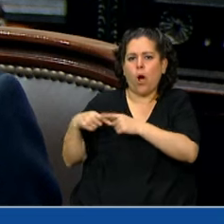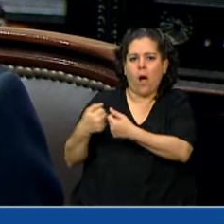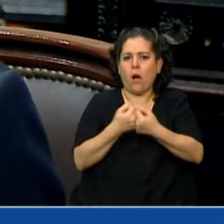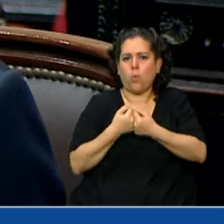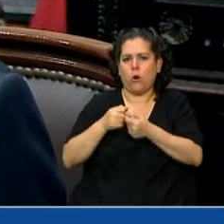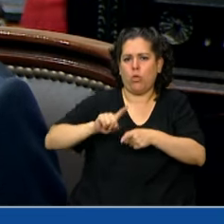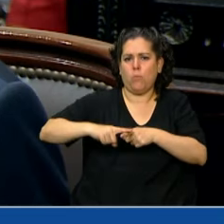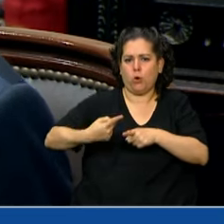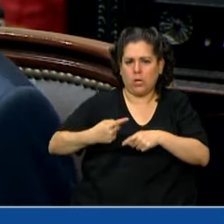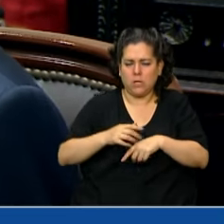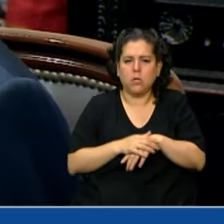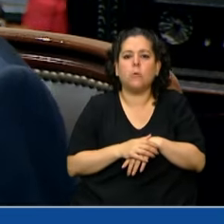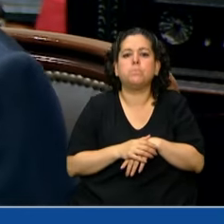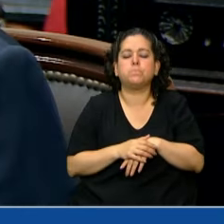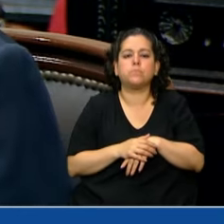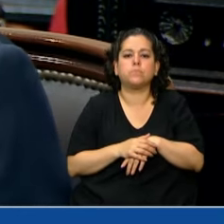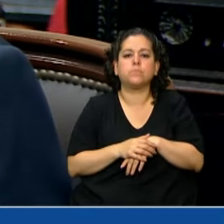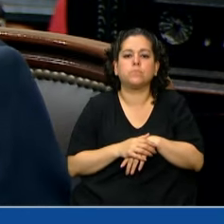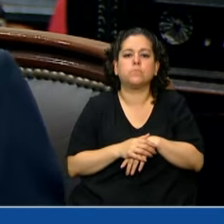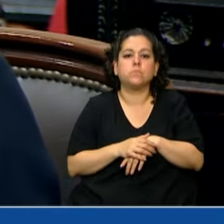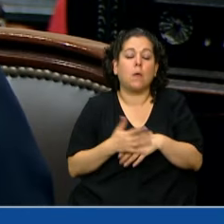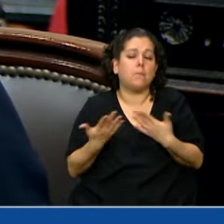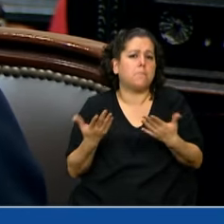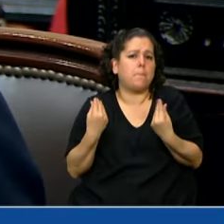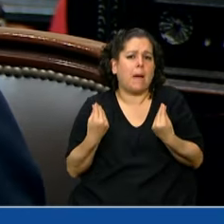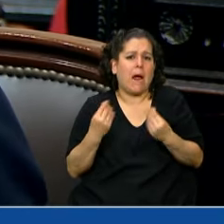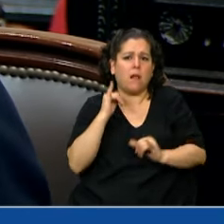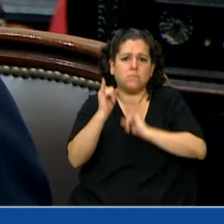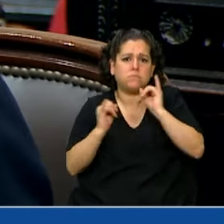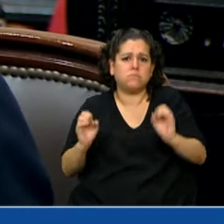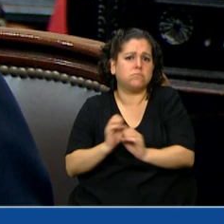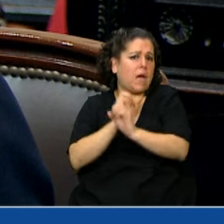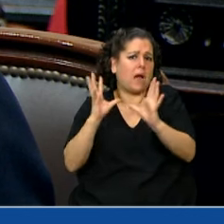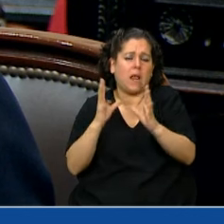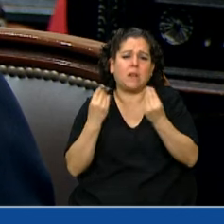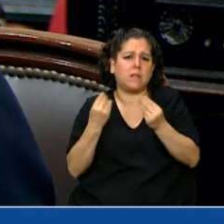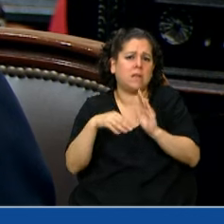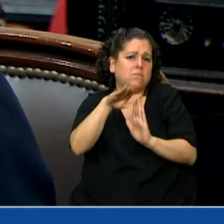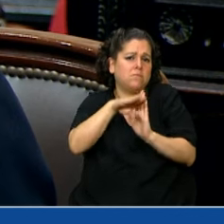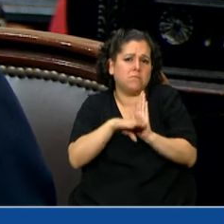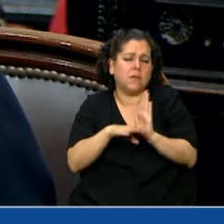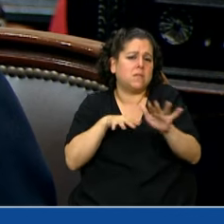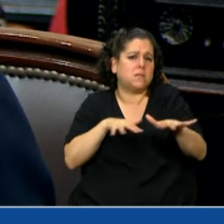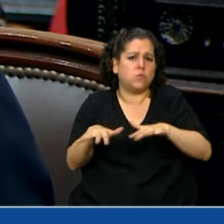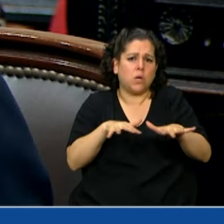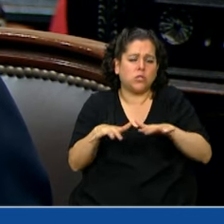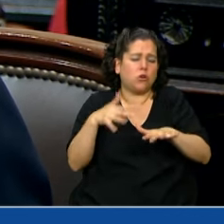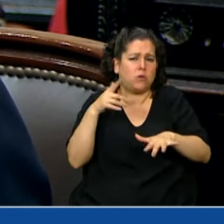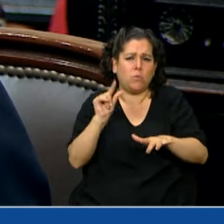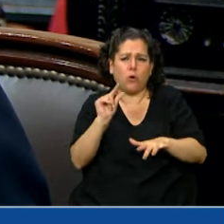político referido a qu a clarificar una serie de situaciones